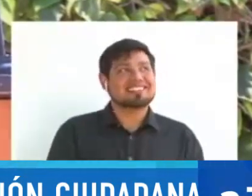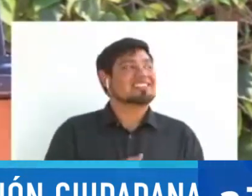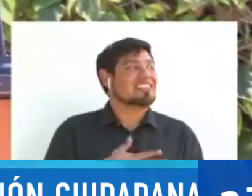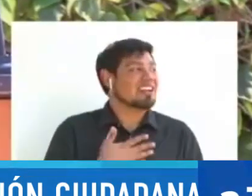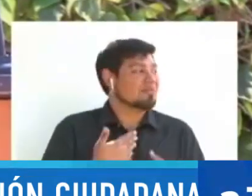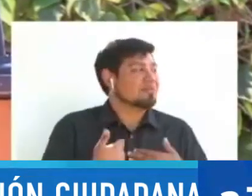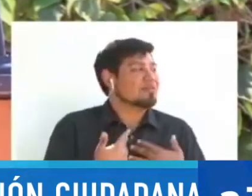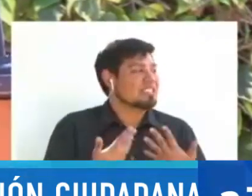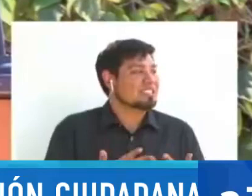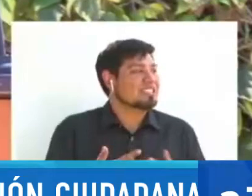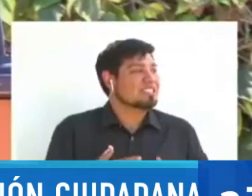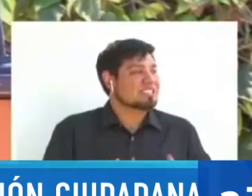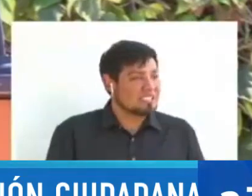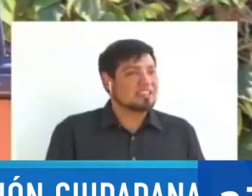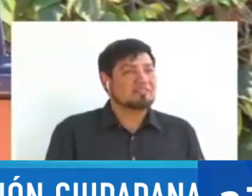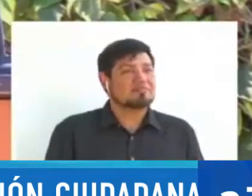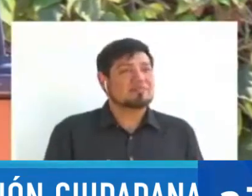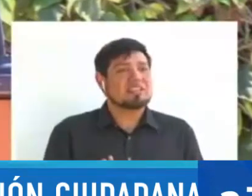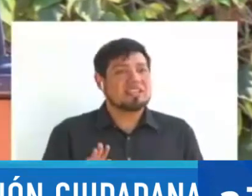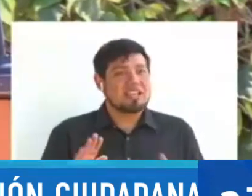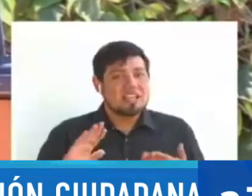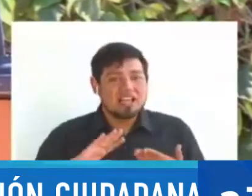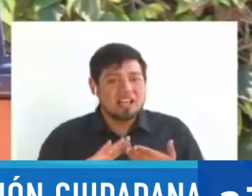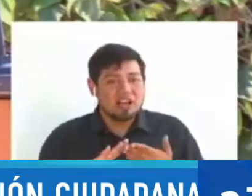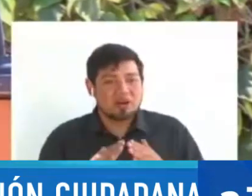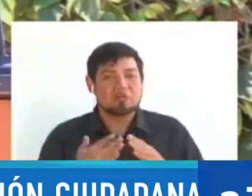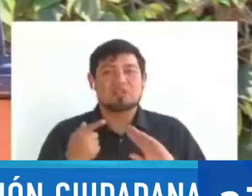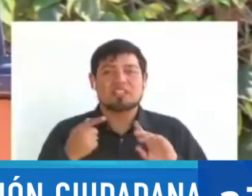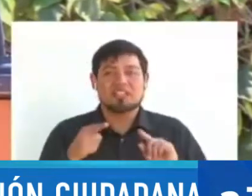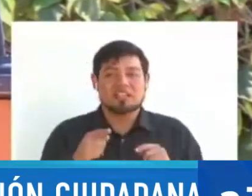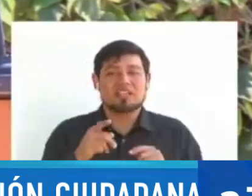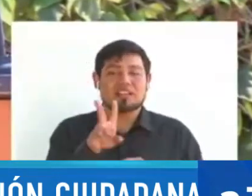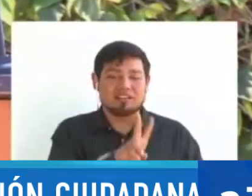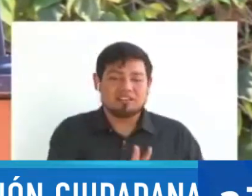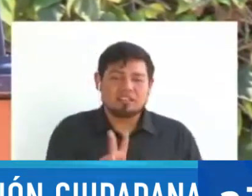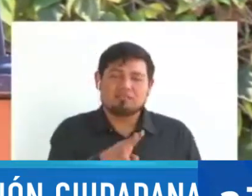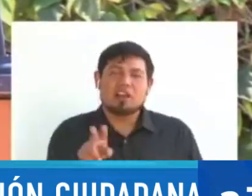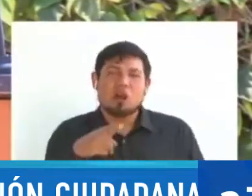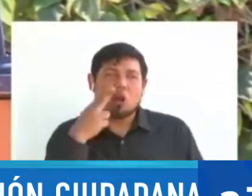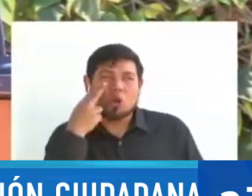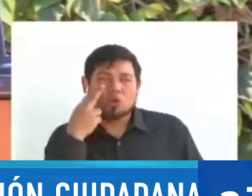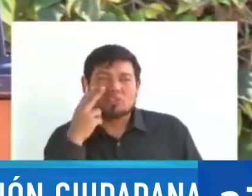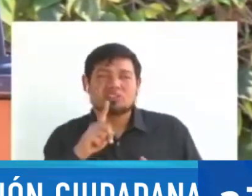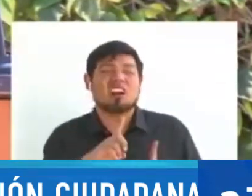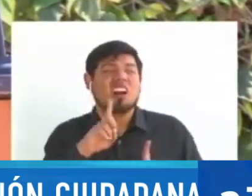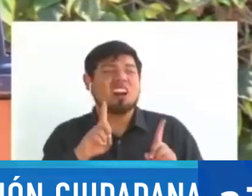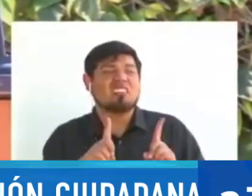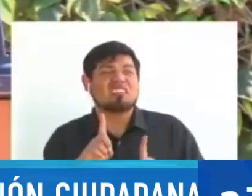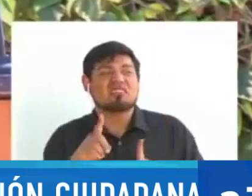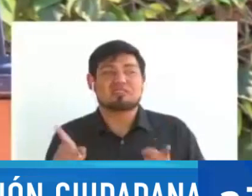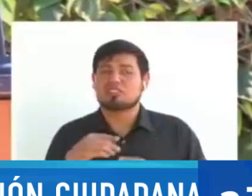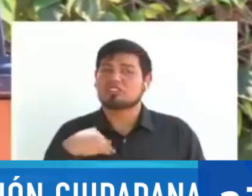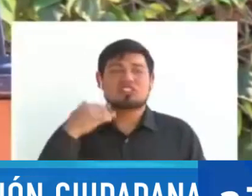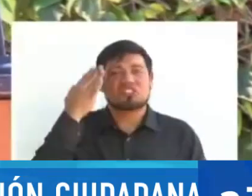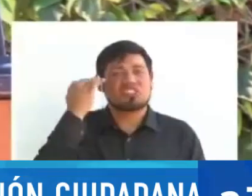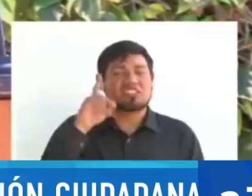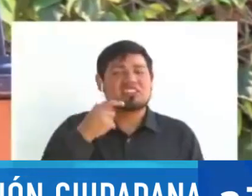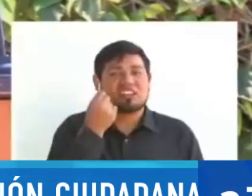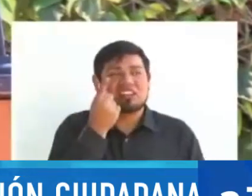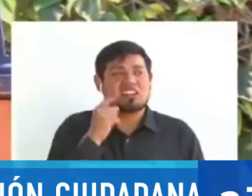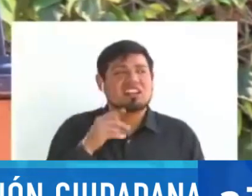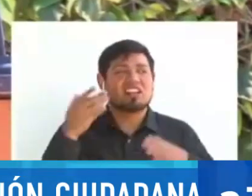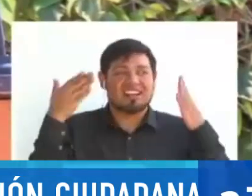porque pudimos visibilizar la comunidad autista en Valdivia. Se habla muy poco de autismo y hoy día queremos hacer presente